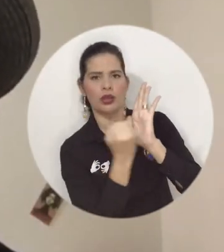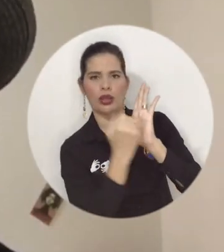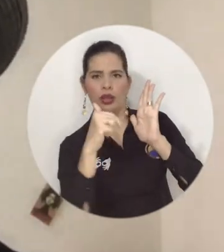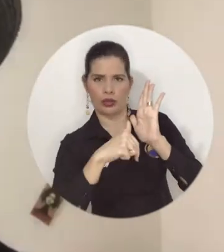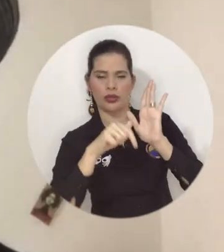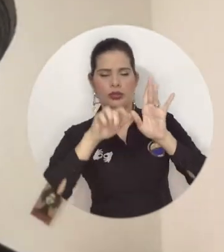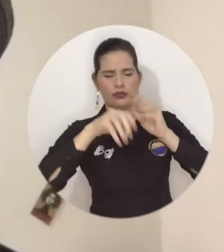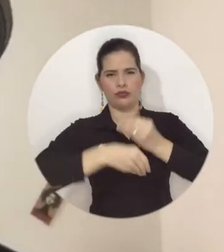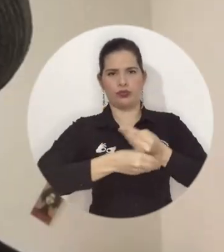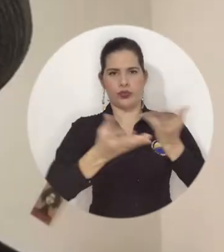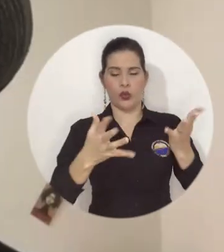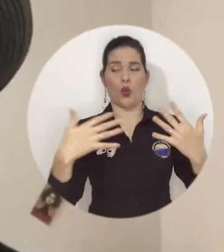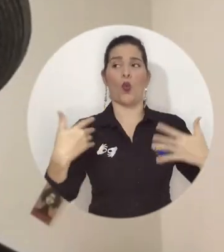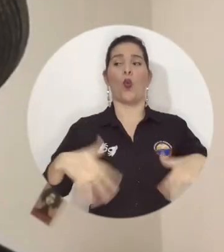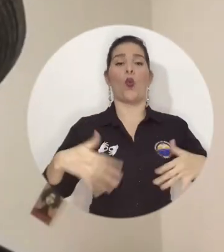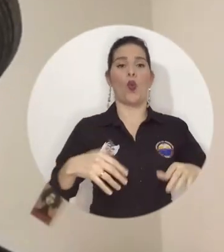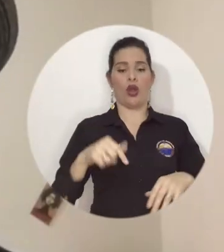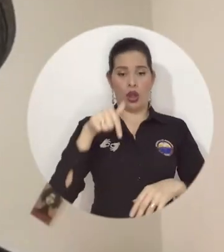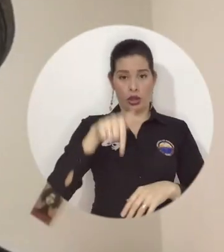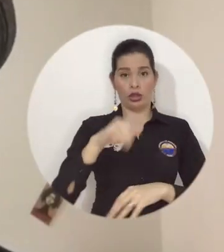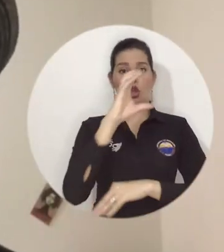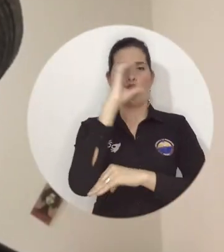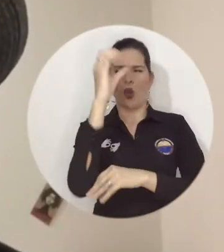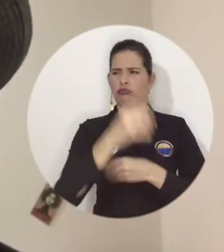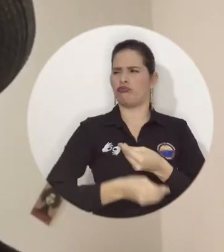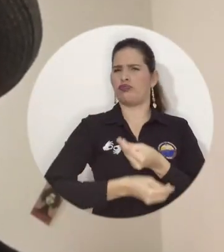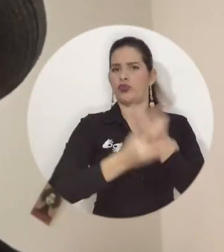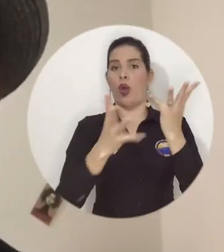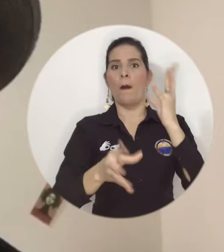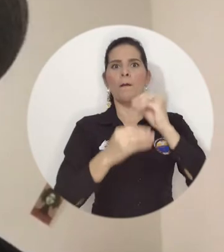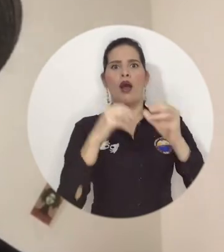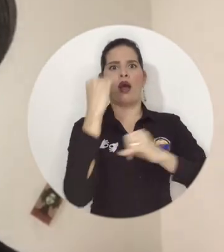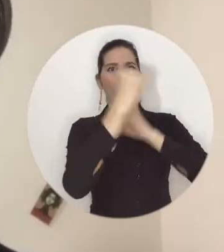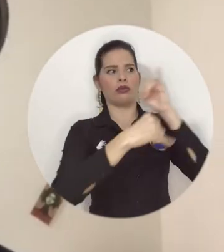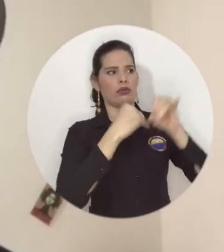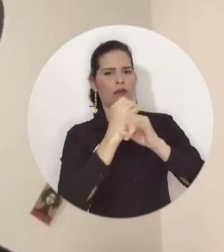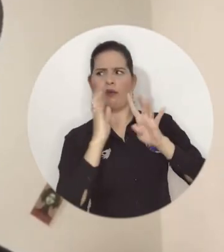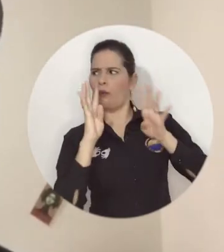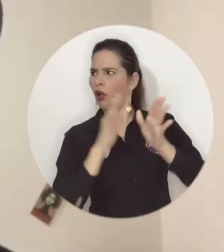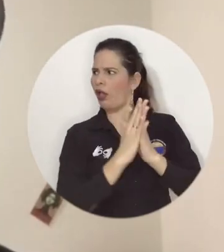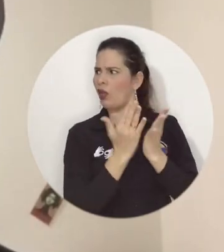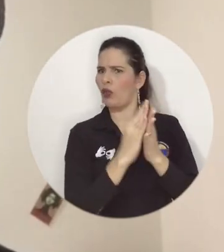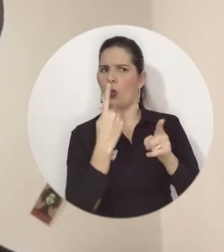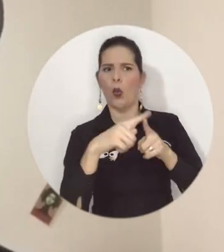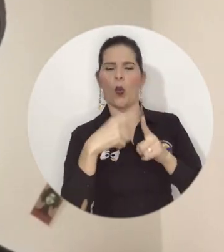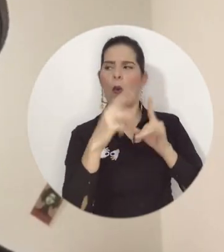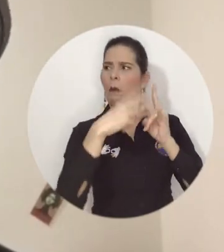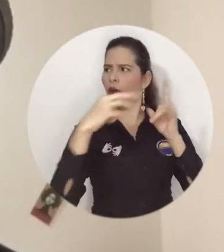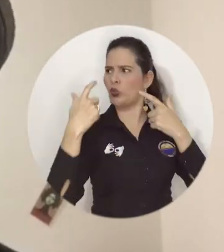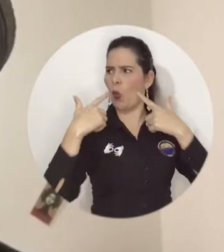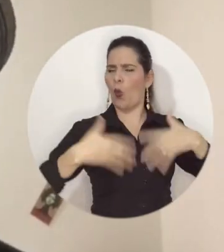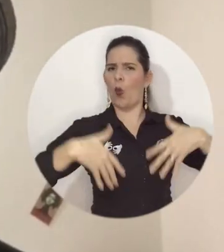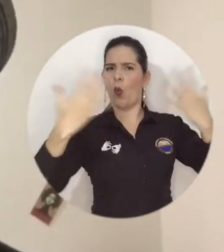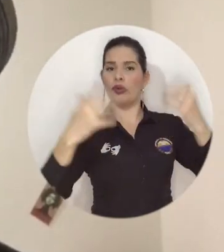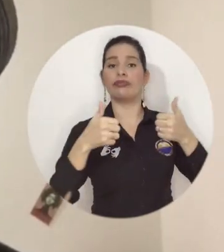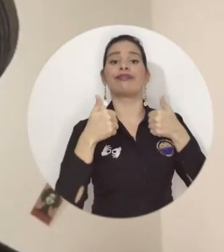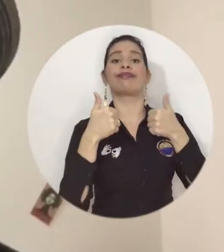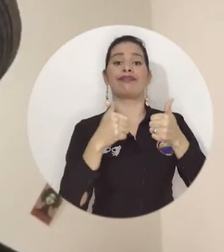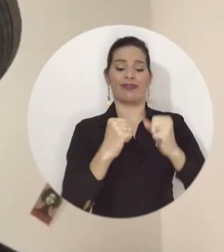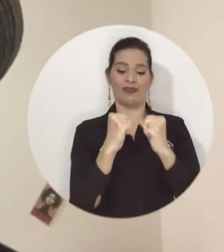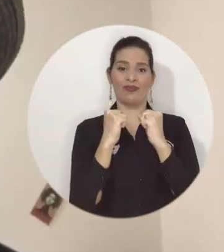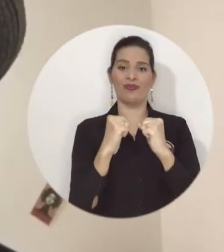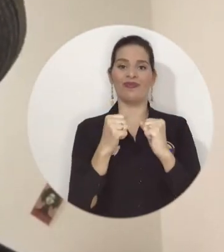bastante rápidos en esta consolidación del sello de la Universidad del Magdalena. Creo que